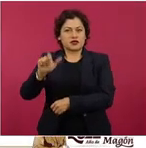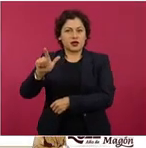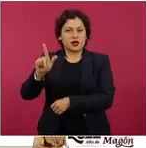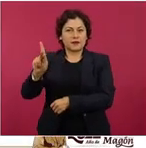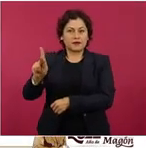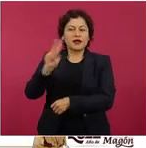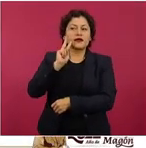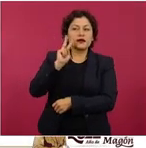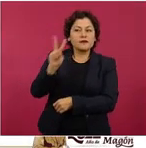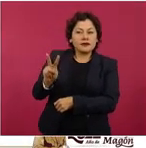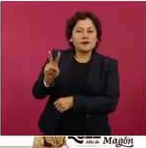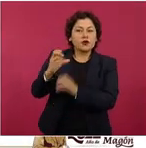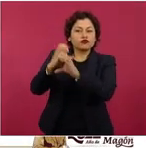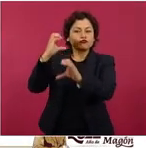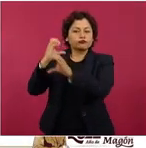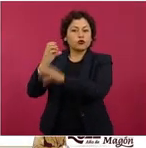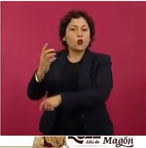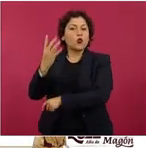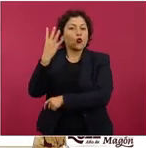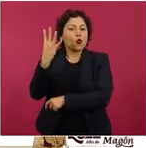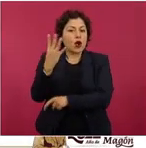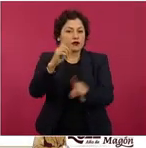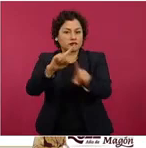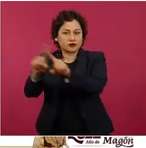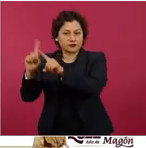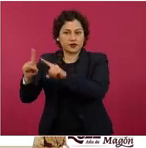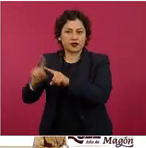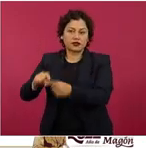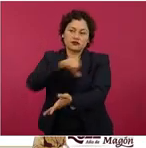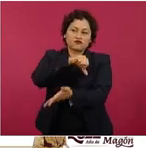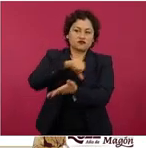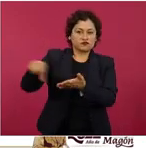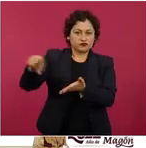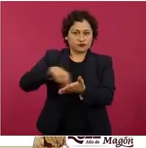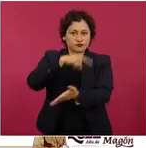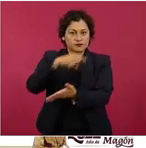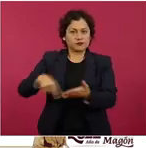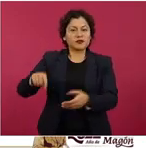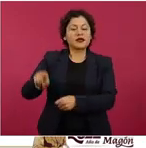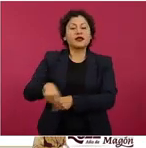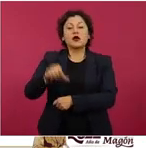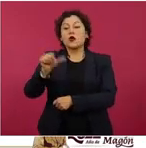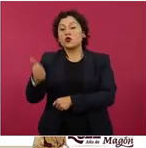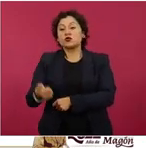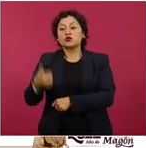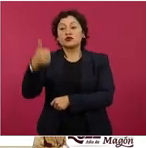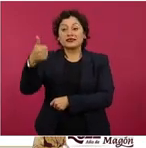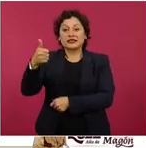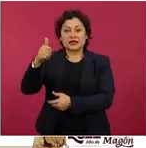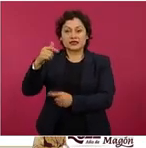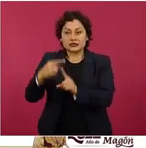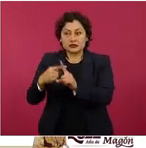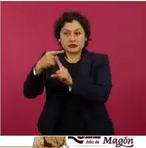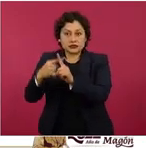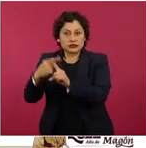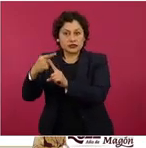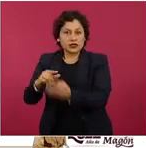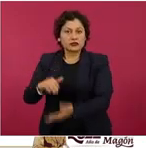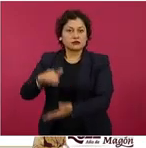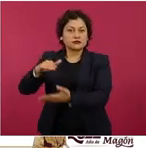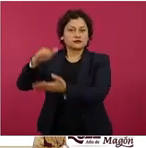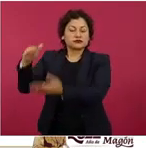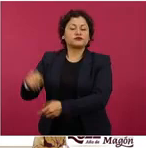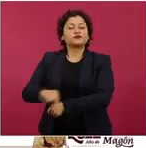vehículos y también 6 instrumentos de medición. Encontramos un 1.2% de